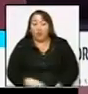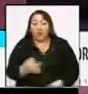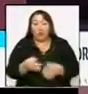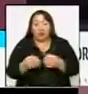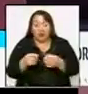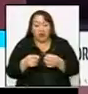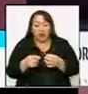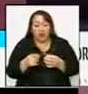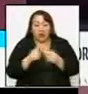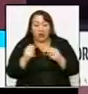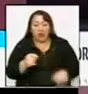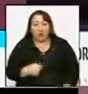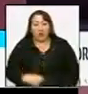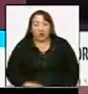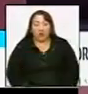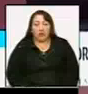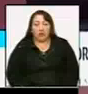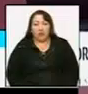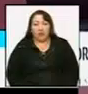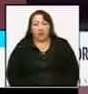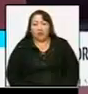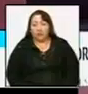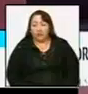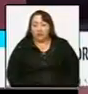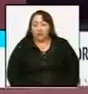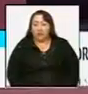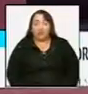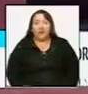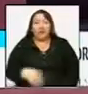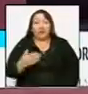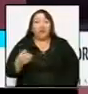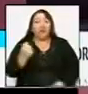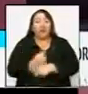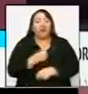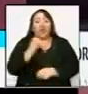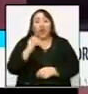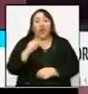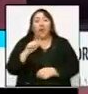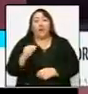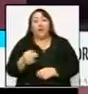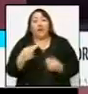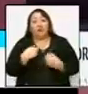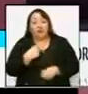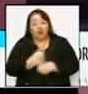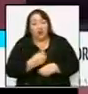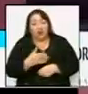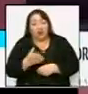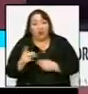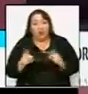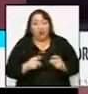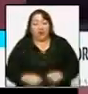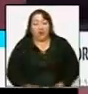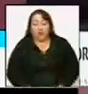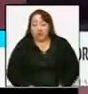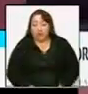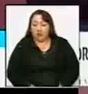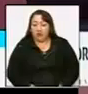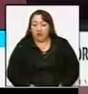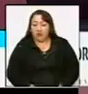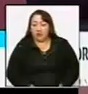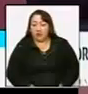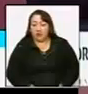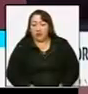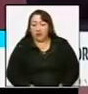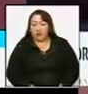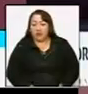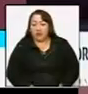El jurado es el tribunal prácticamente, el garante de que las cosas funcionen, y la OMP es el que funciona como operador. Pero la